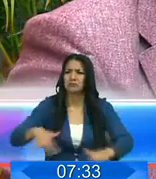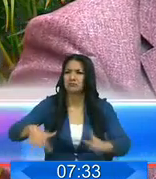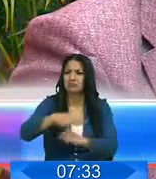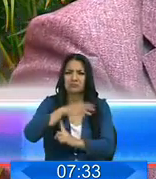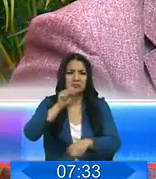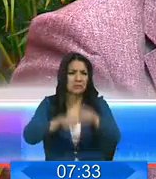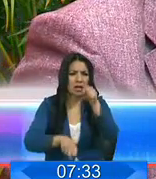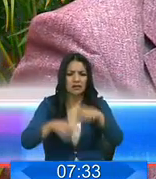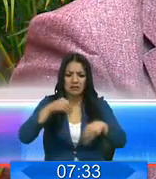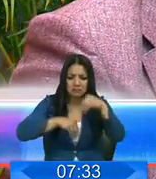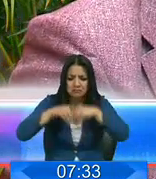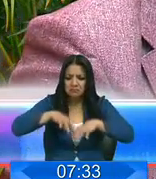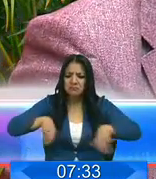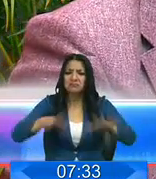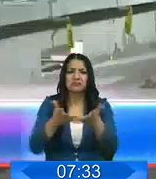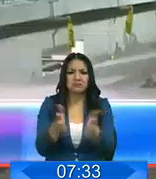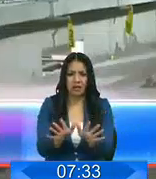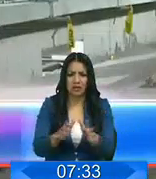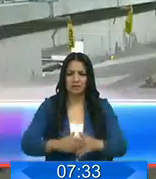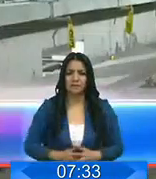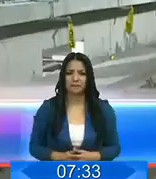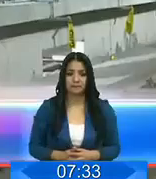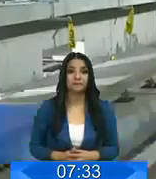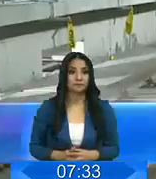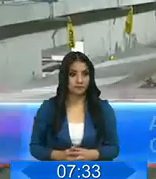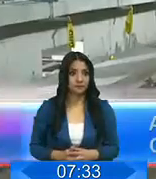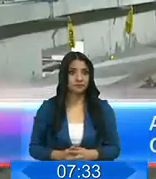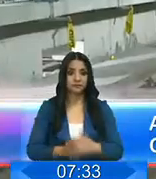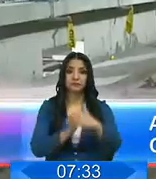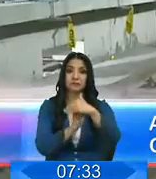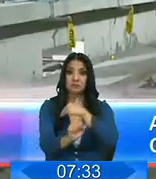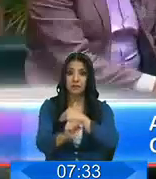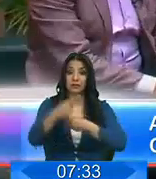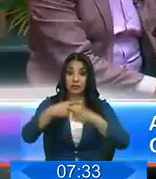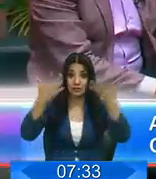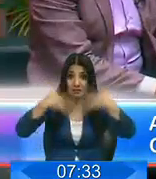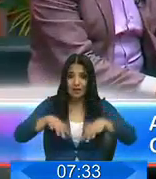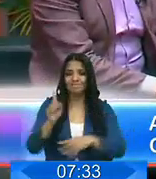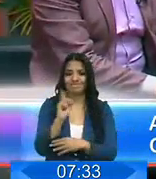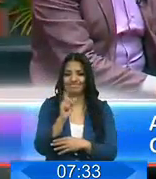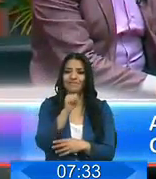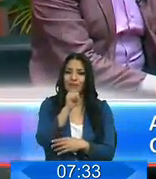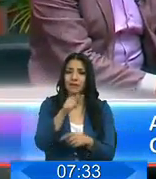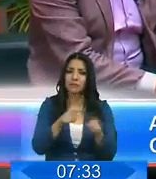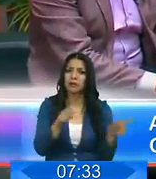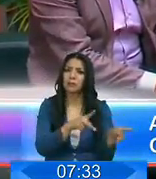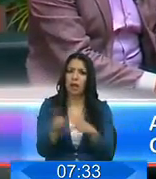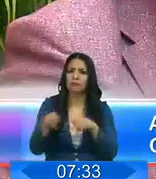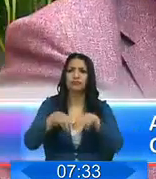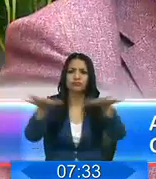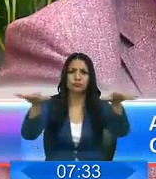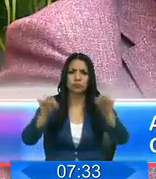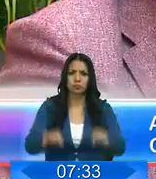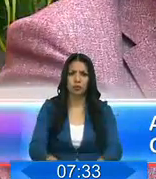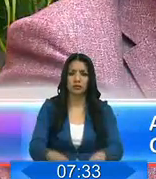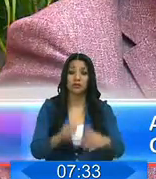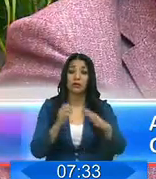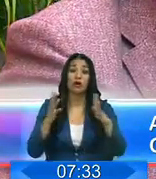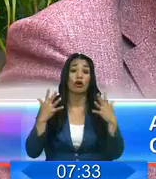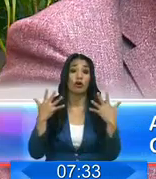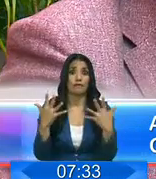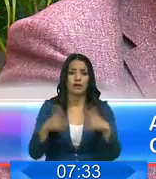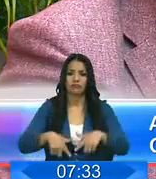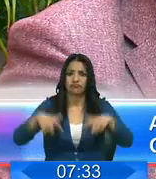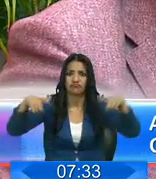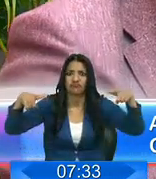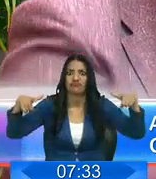no reciclamos absolutamente nada. A pesar que el metro no termina de nacer, tiene grandes planes de expansión. Mega obras como Quito